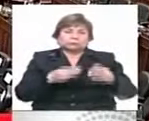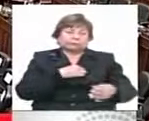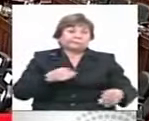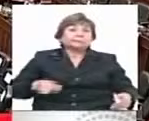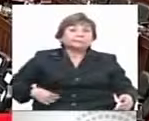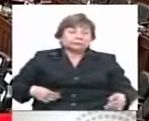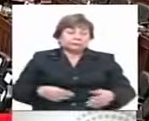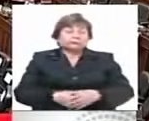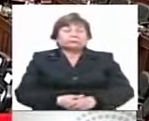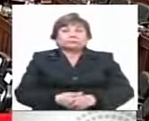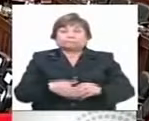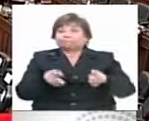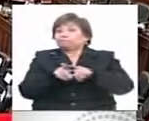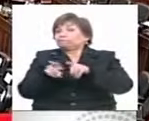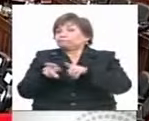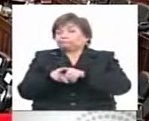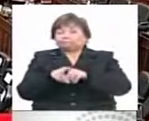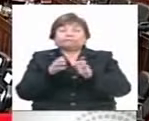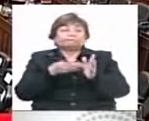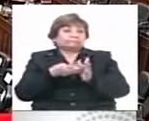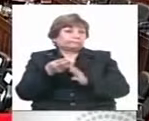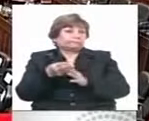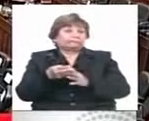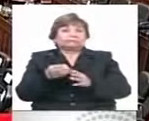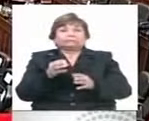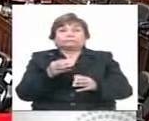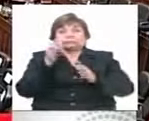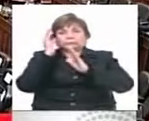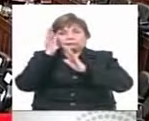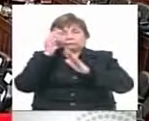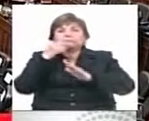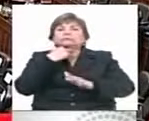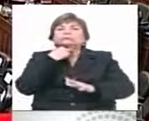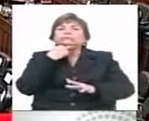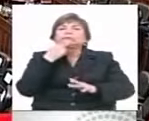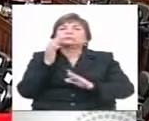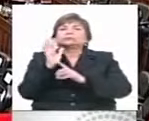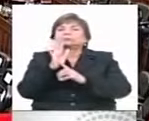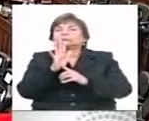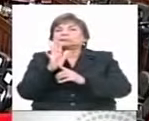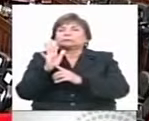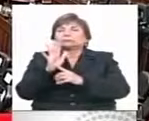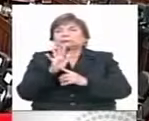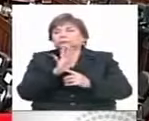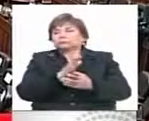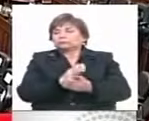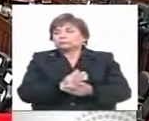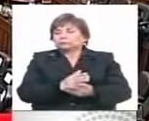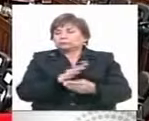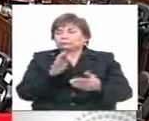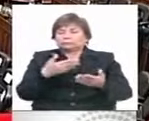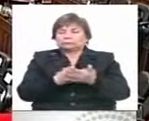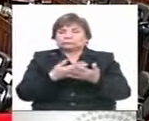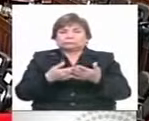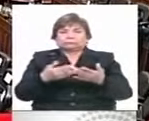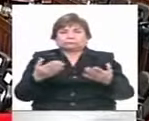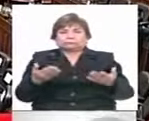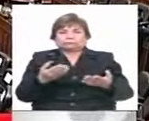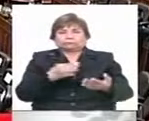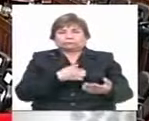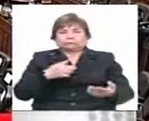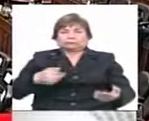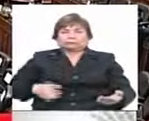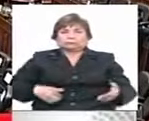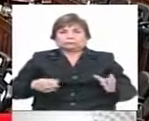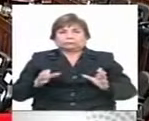ministerial y de igual manera la intervención de los voceros y los congresistas. Todo indica que la presidenta del